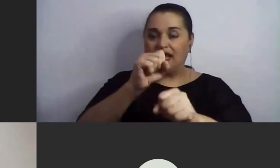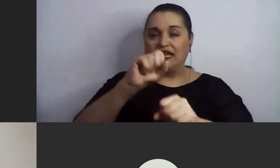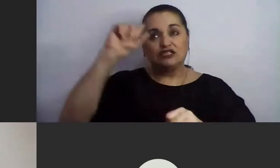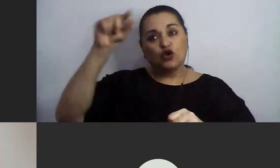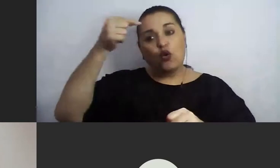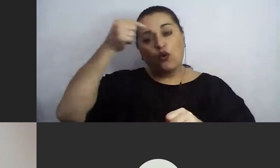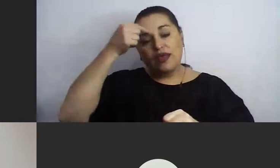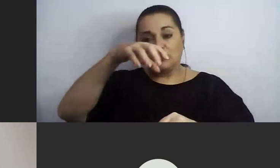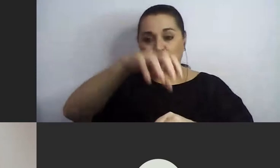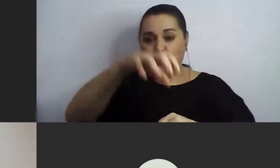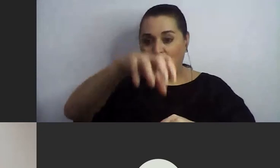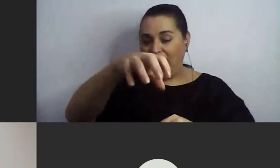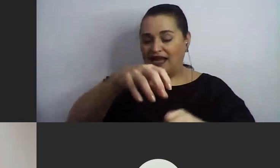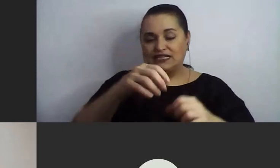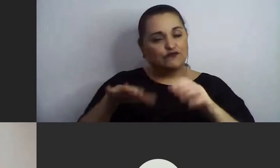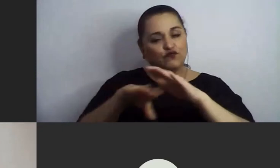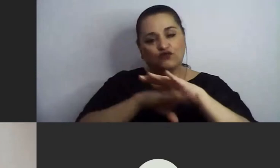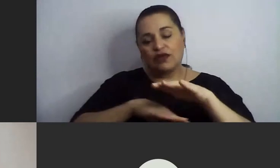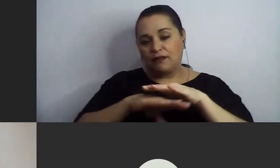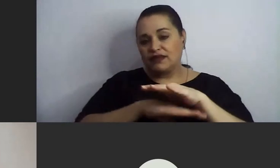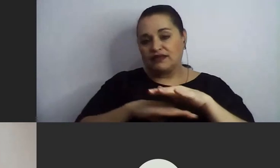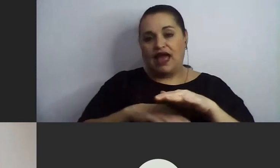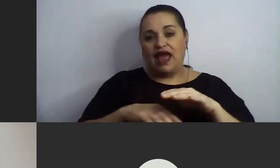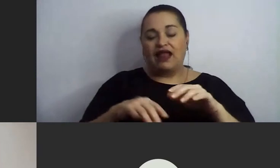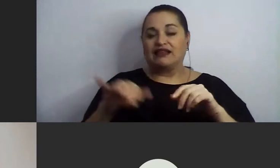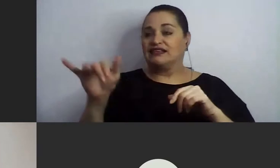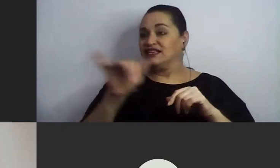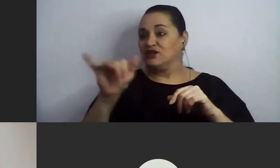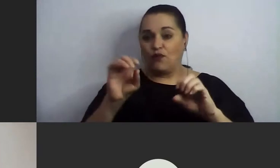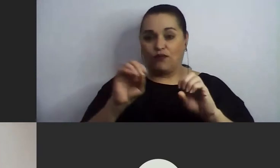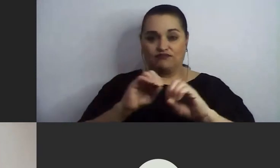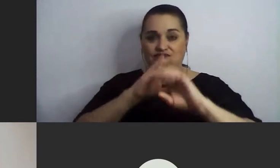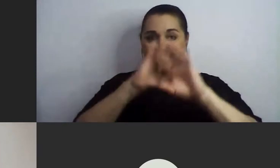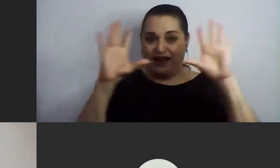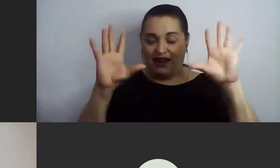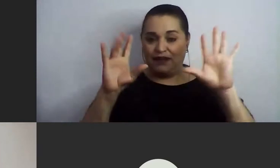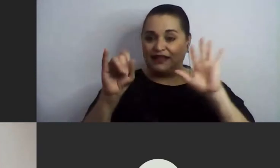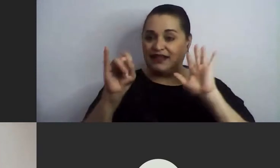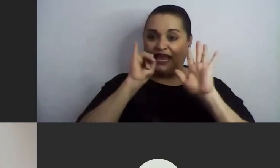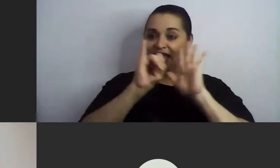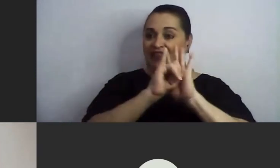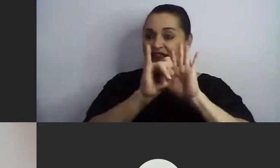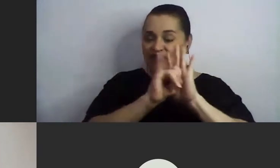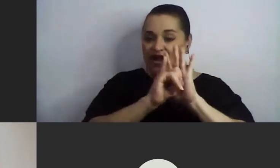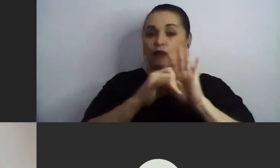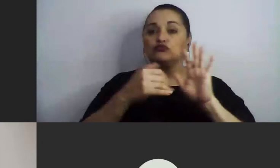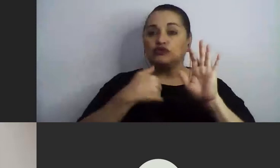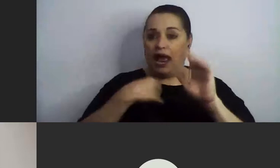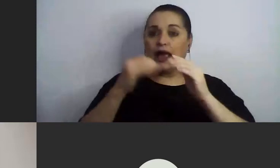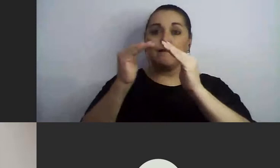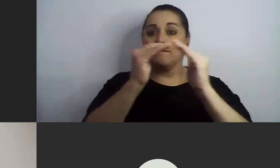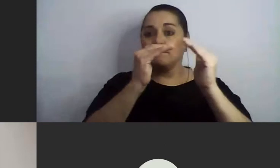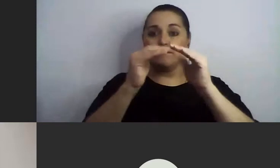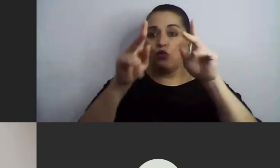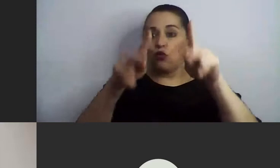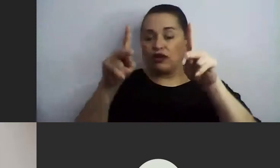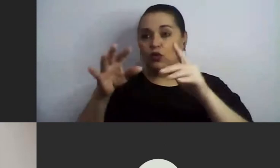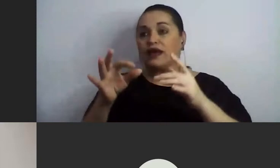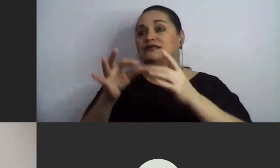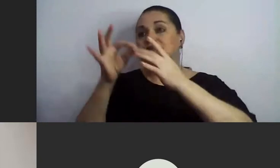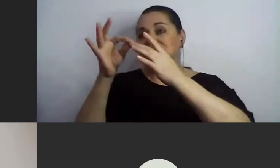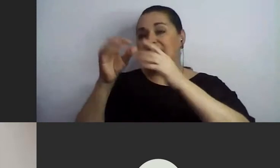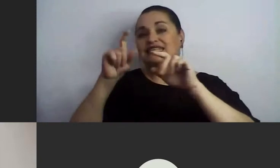locales es fundamental verdad porque así como claramente identificamos que hay poblaciones especiales que